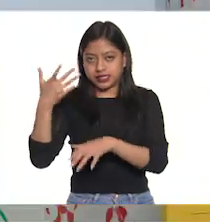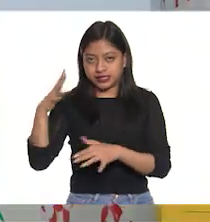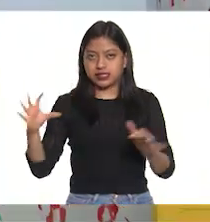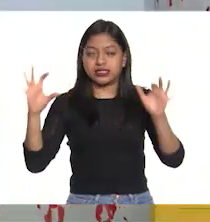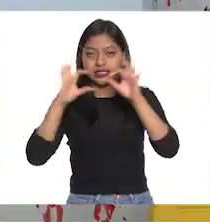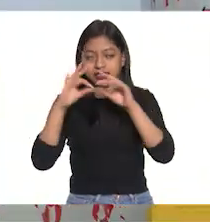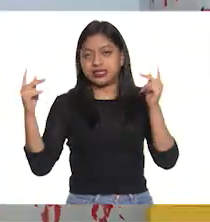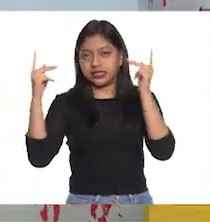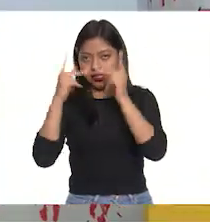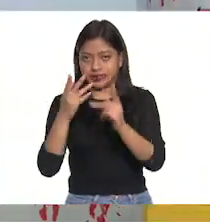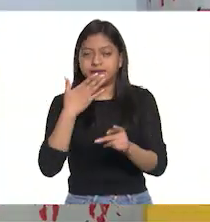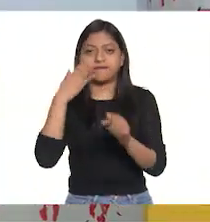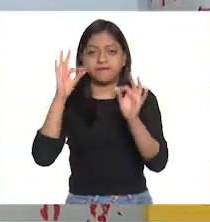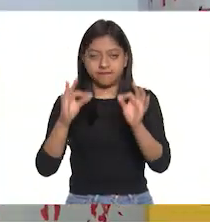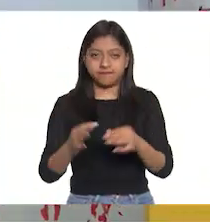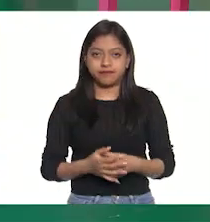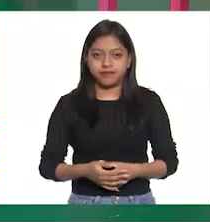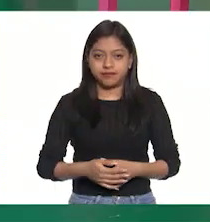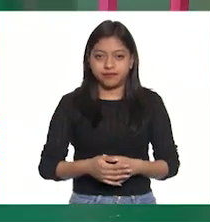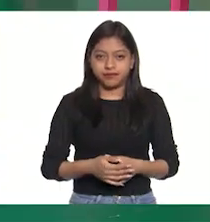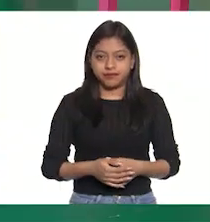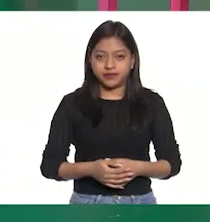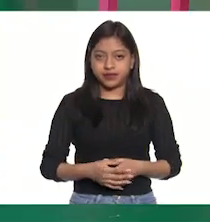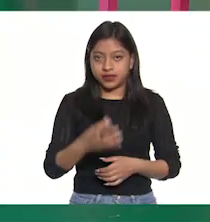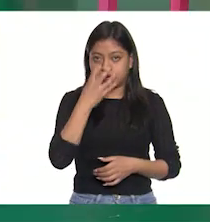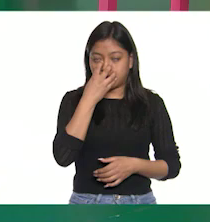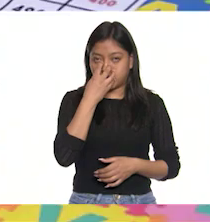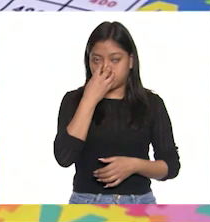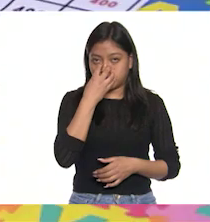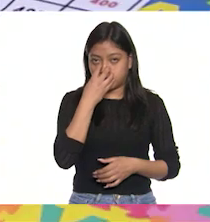ahora? A ver, vamos a ver, ¿cuánto costaba el osito?